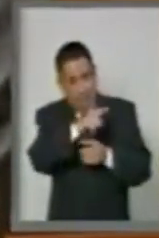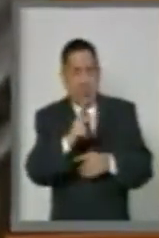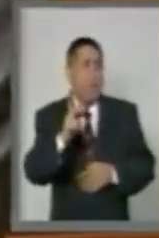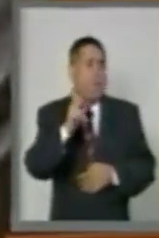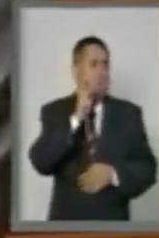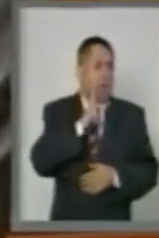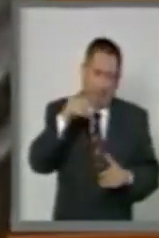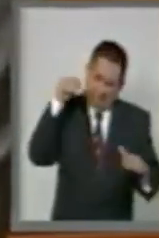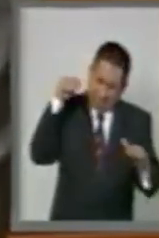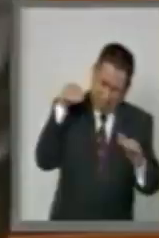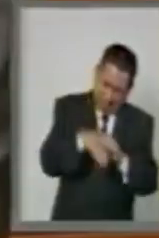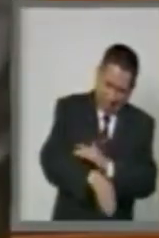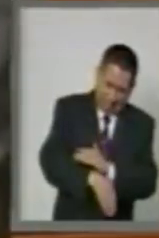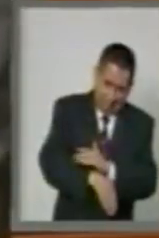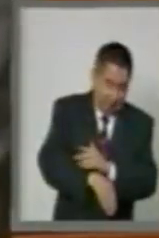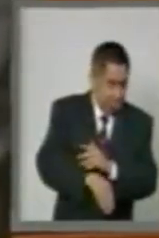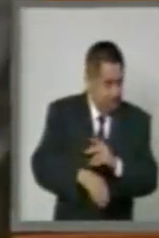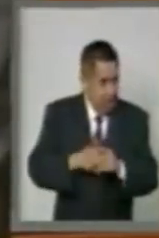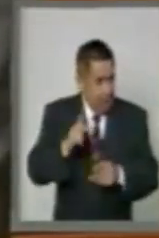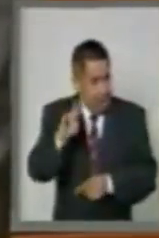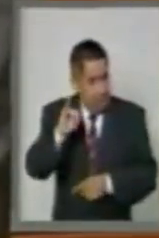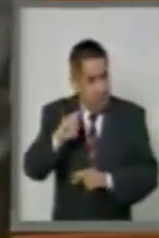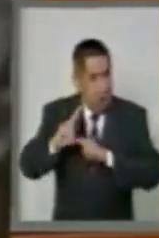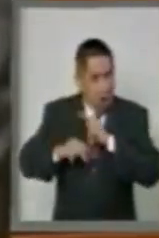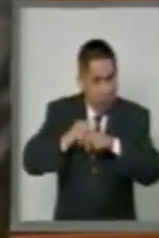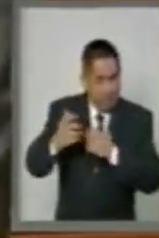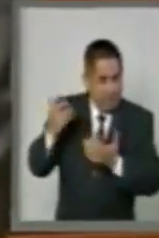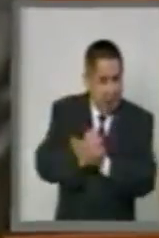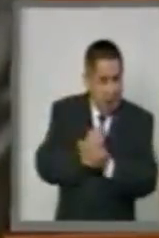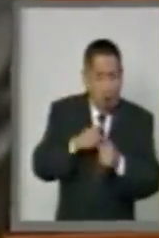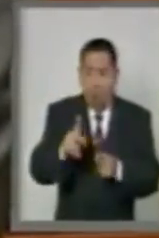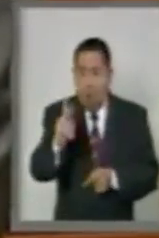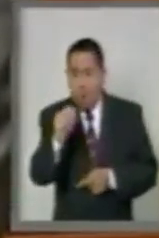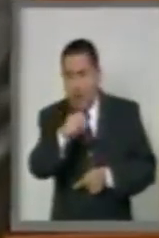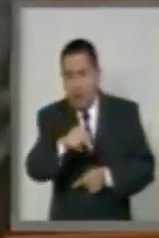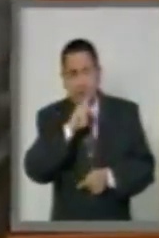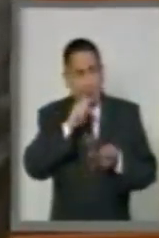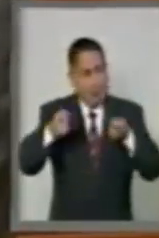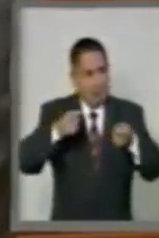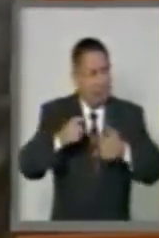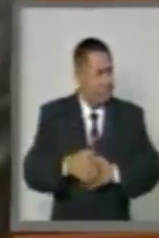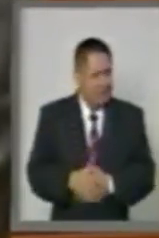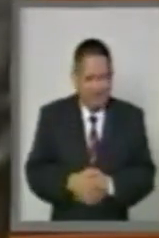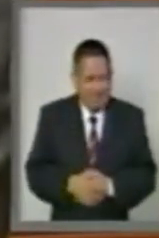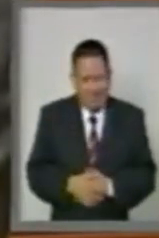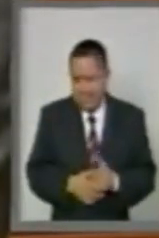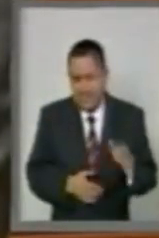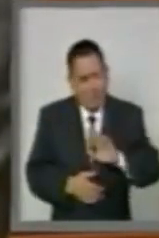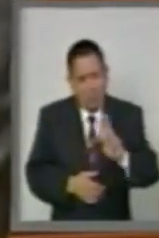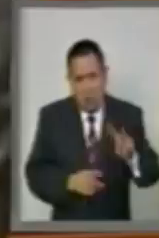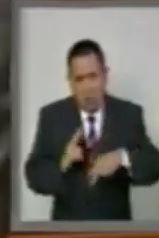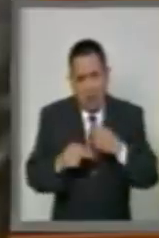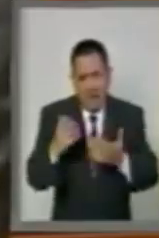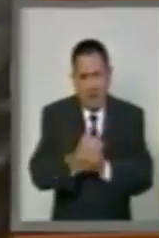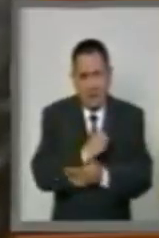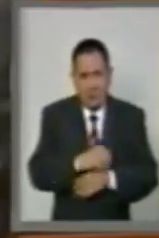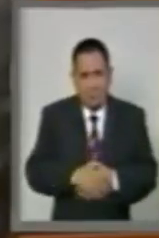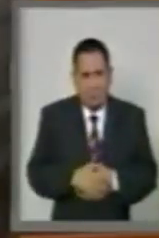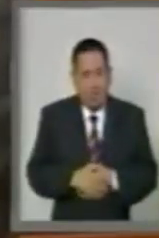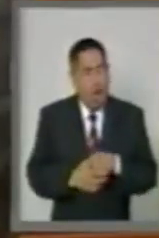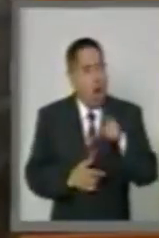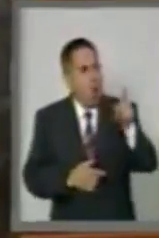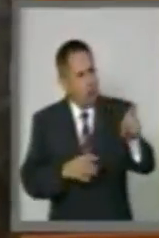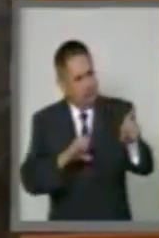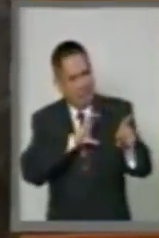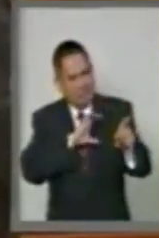Pemex va a ganar el PRI o el PAN, que también lo dirigió? No. A usted lo